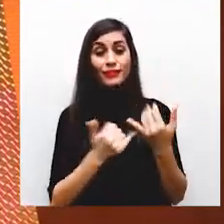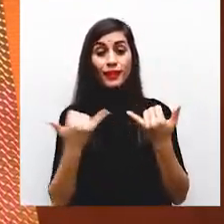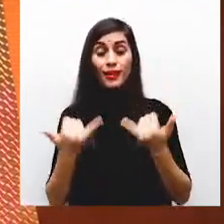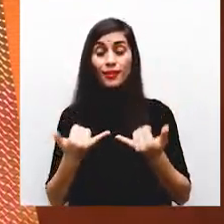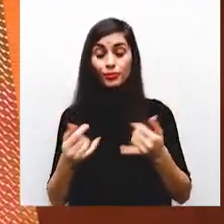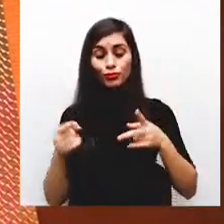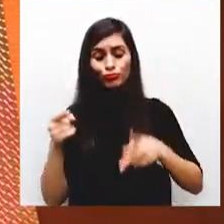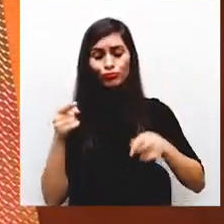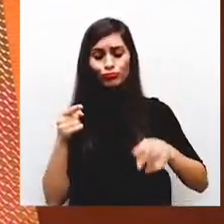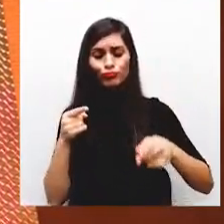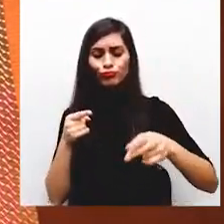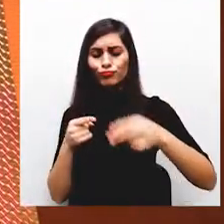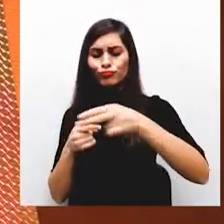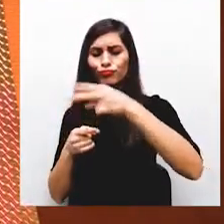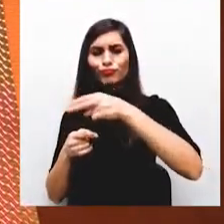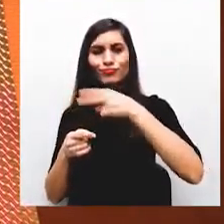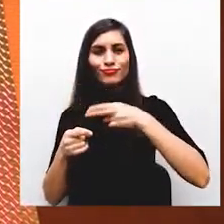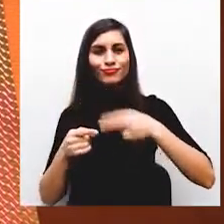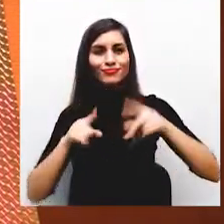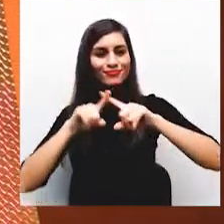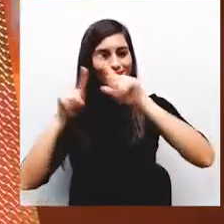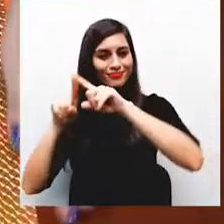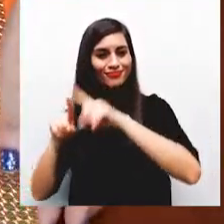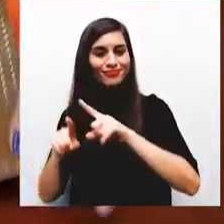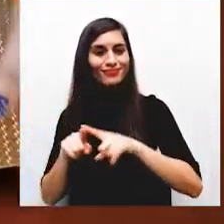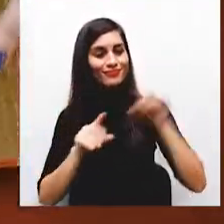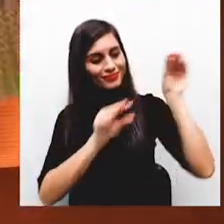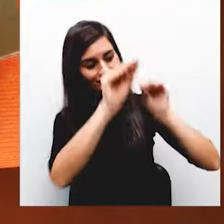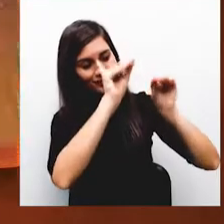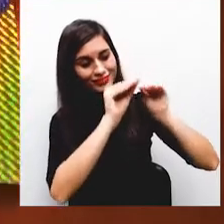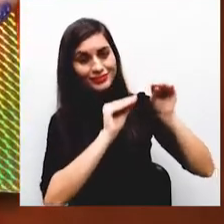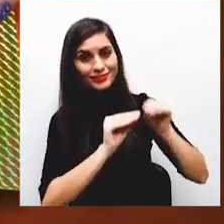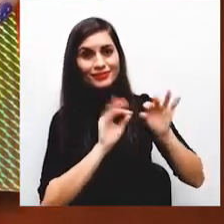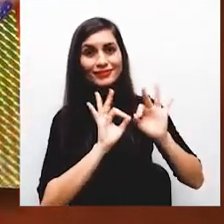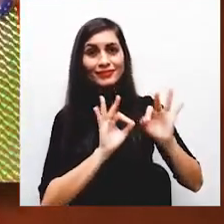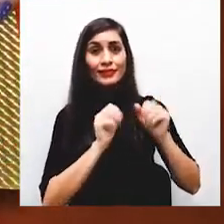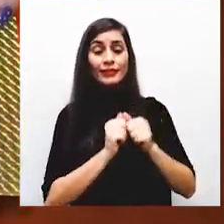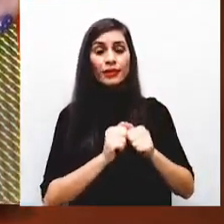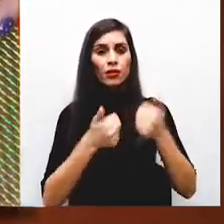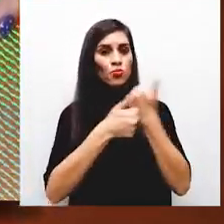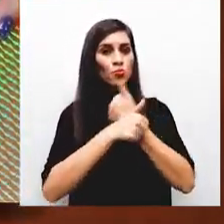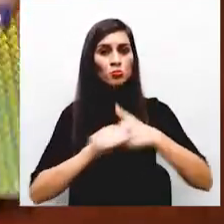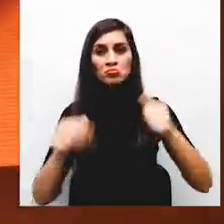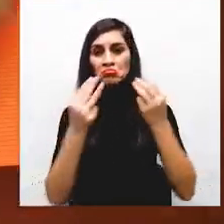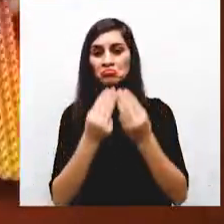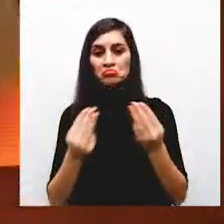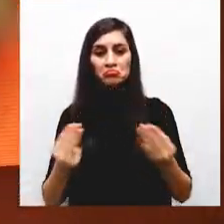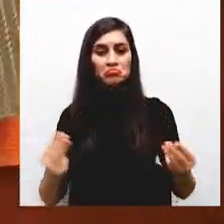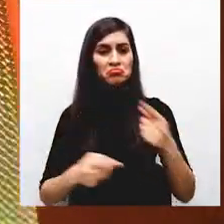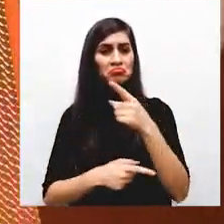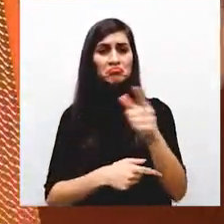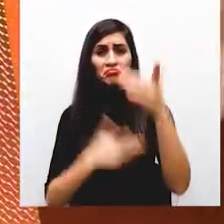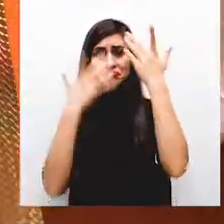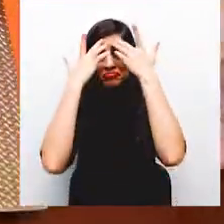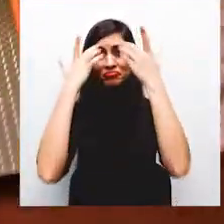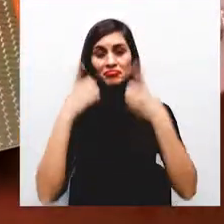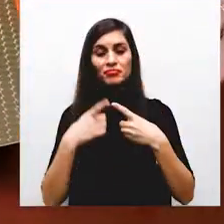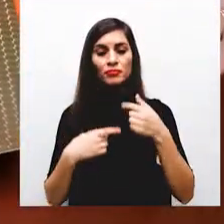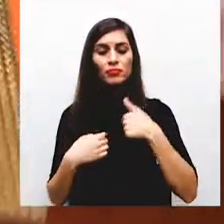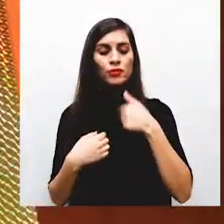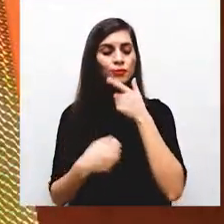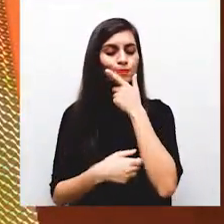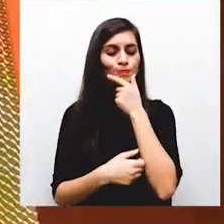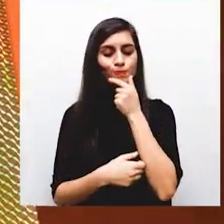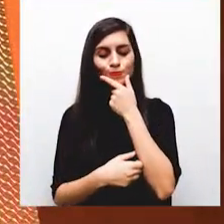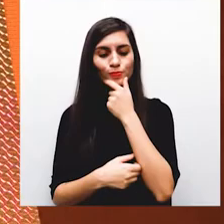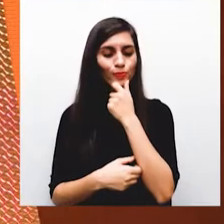hacer recortes de las figuras diferentes que les vamos a colocar. Entonces podemos usar cualquier material, el que ustedes